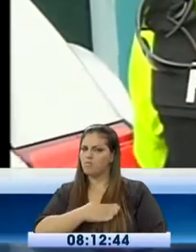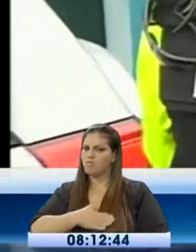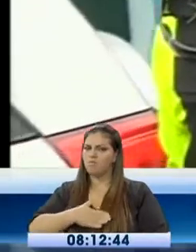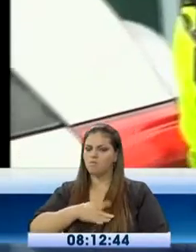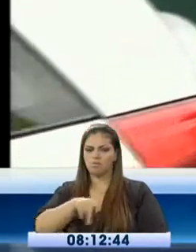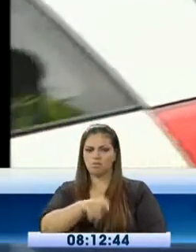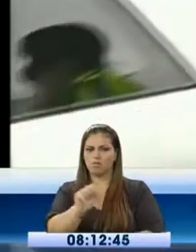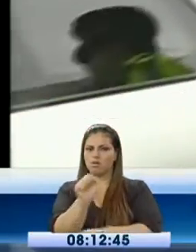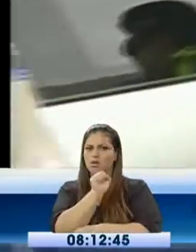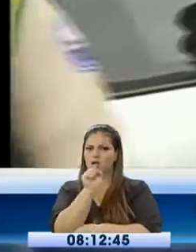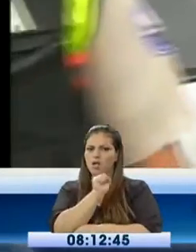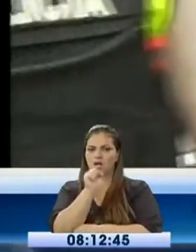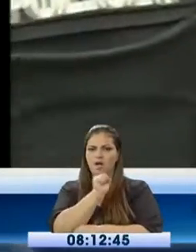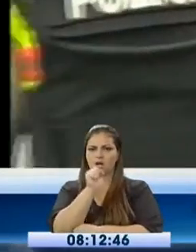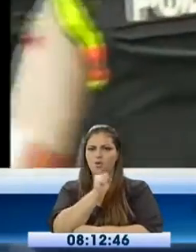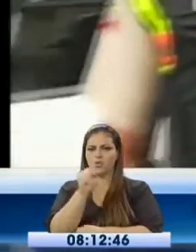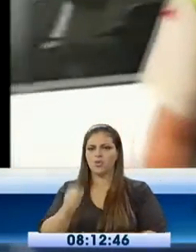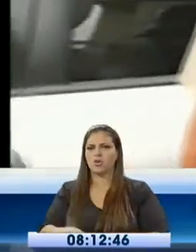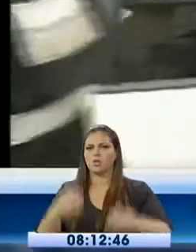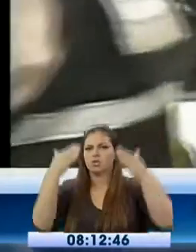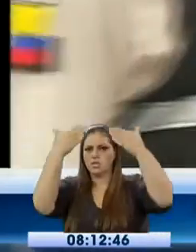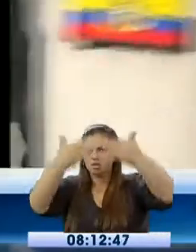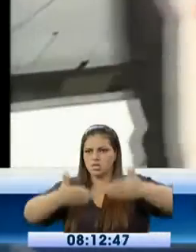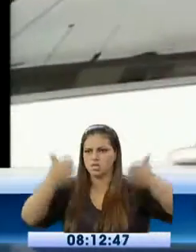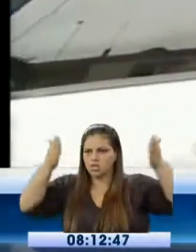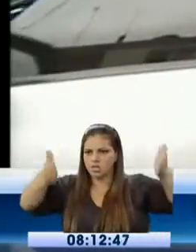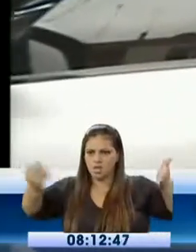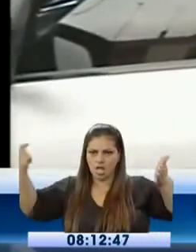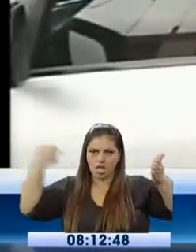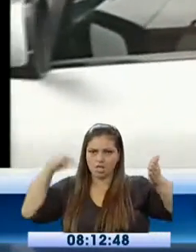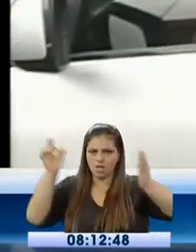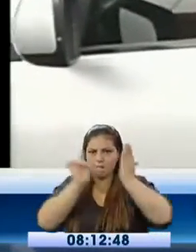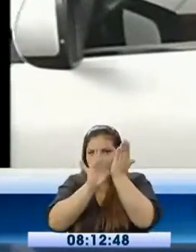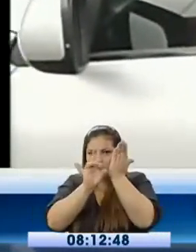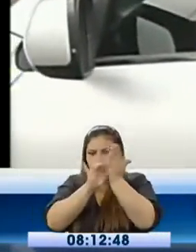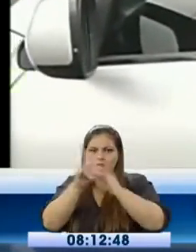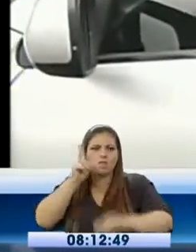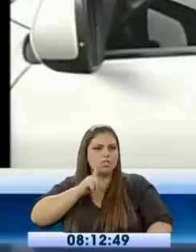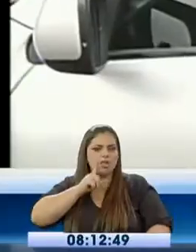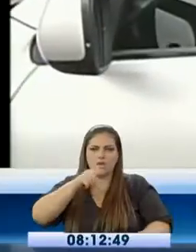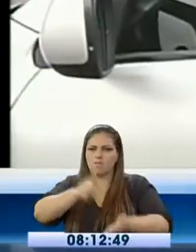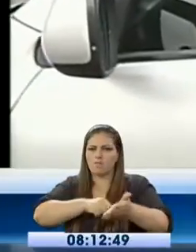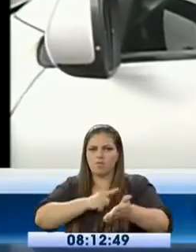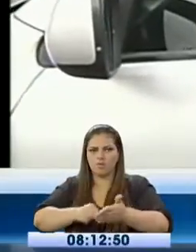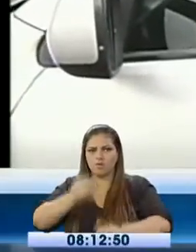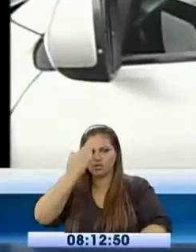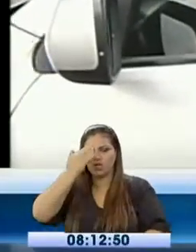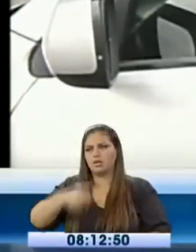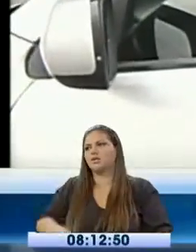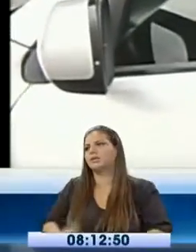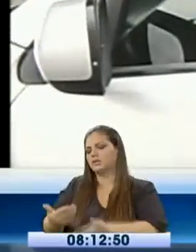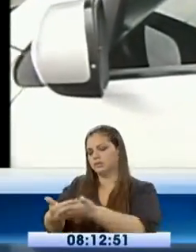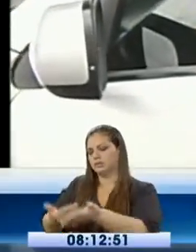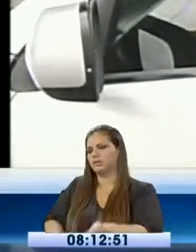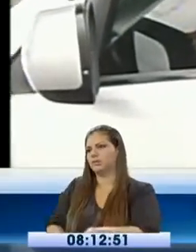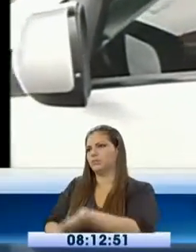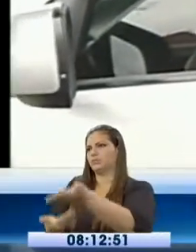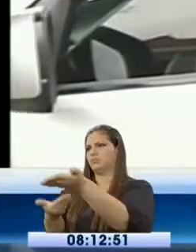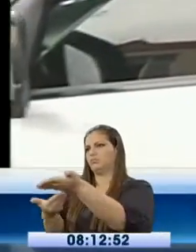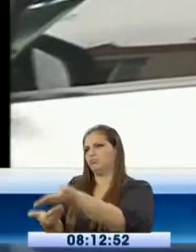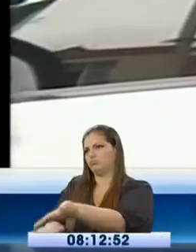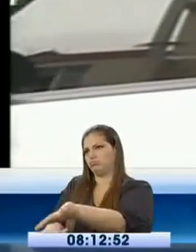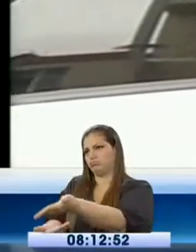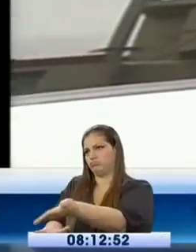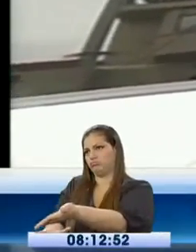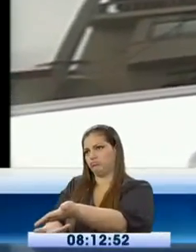películas. Nadie está autorizado a cargar películas de esos vehículos. Claro, de lo que yo conozco, sí. El único